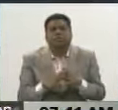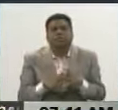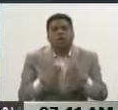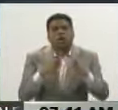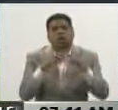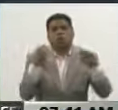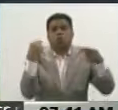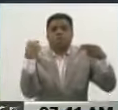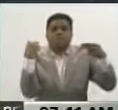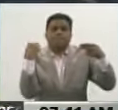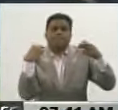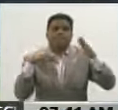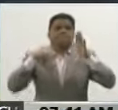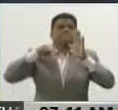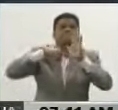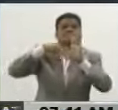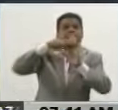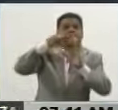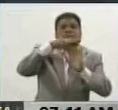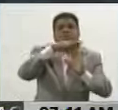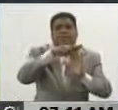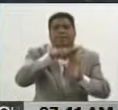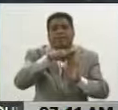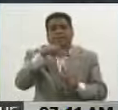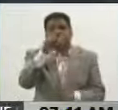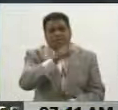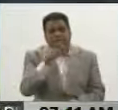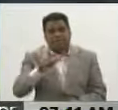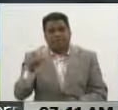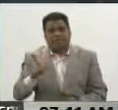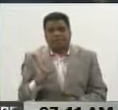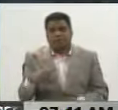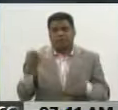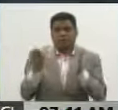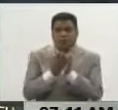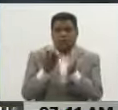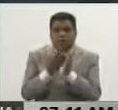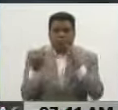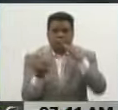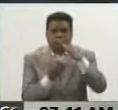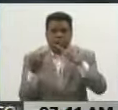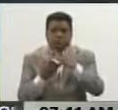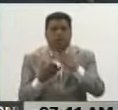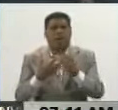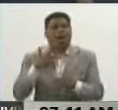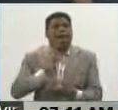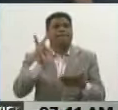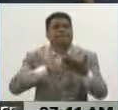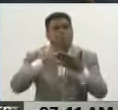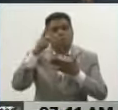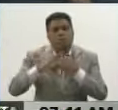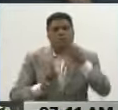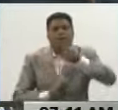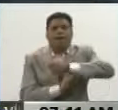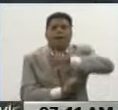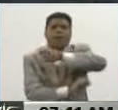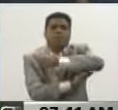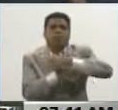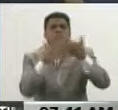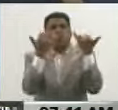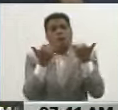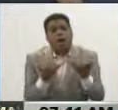Hemos logrado que la persona que está en una institución educativa tenga programas que lo apoye. Y ahora vamos a un proceso